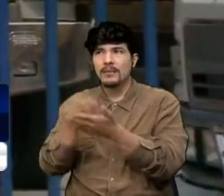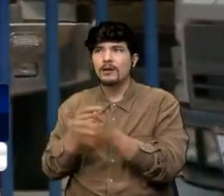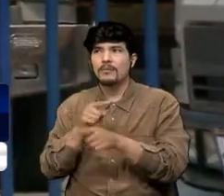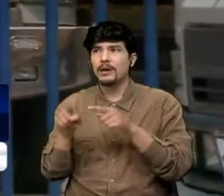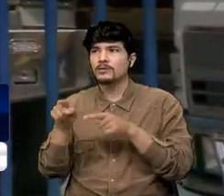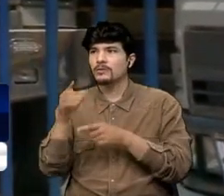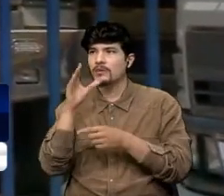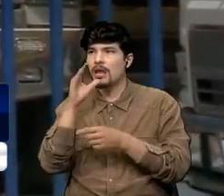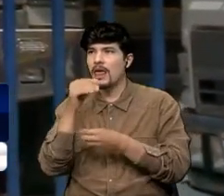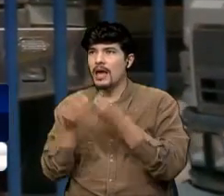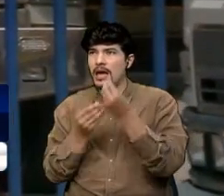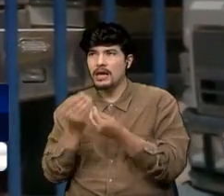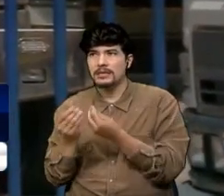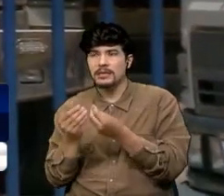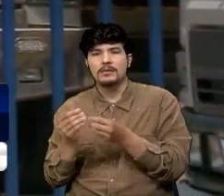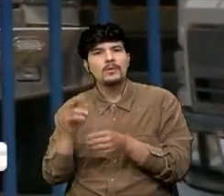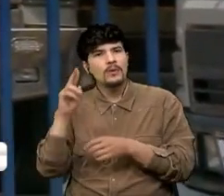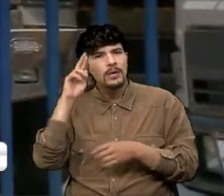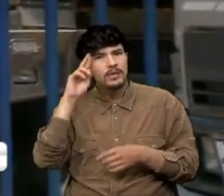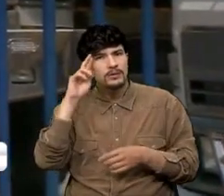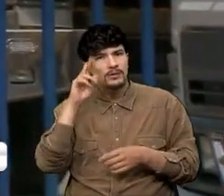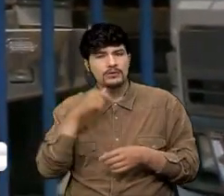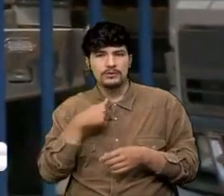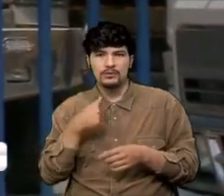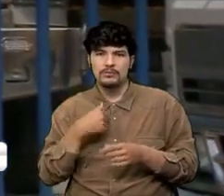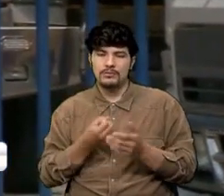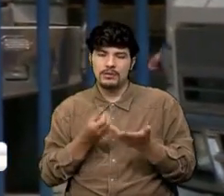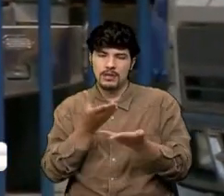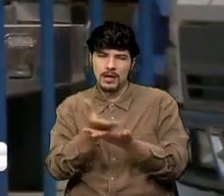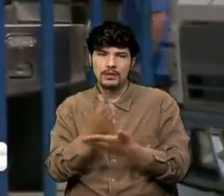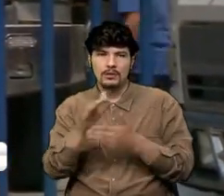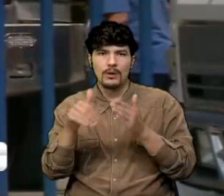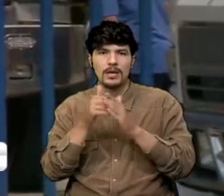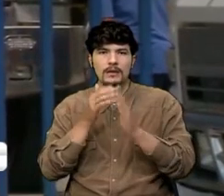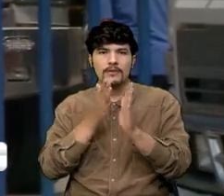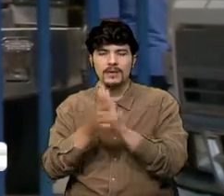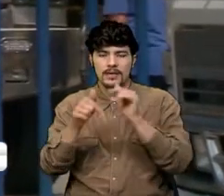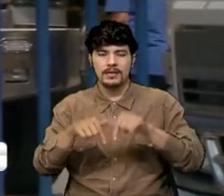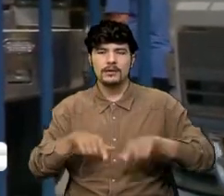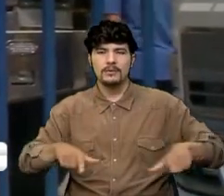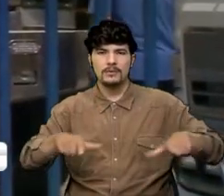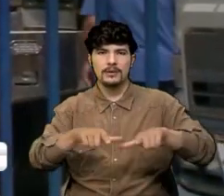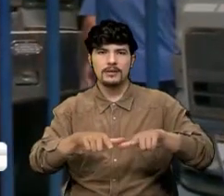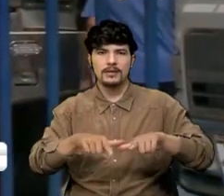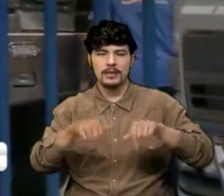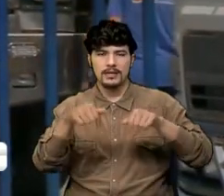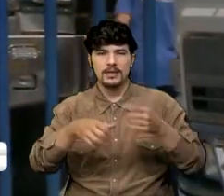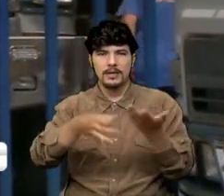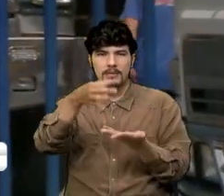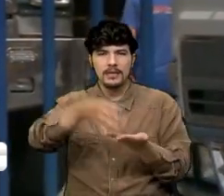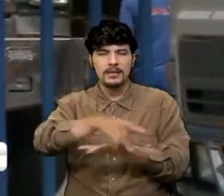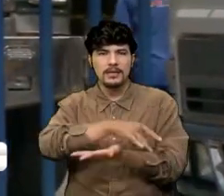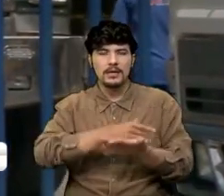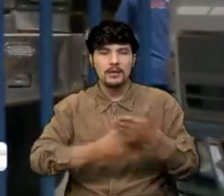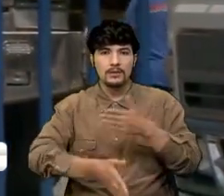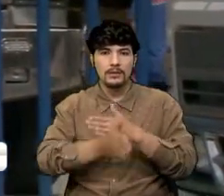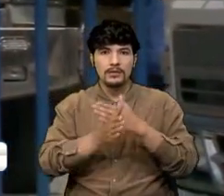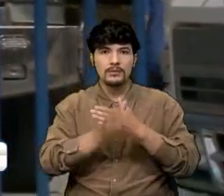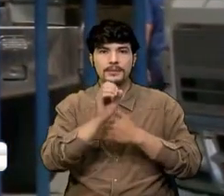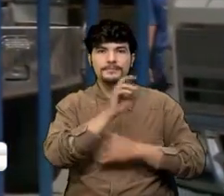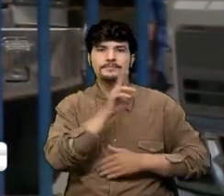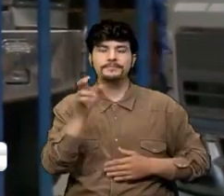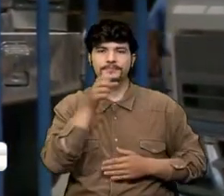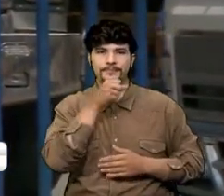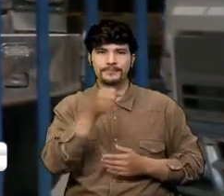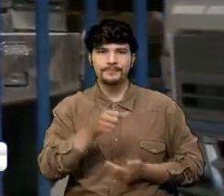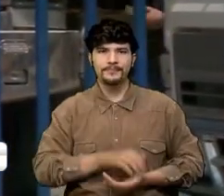han hecho. Esto es lo que tenía para comentarles a esta hora desde aquí, en la capital santandereana. Continúen ustedes